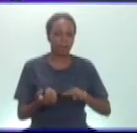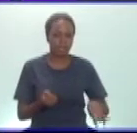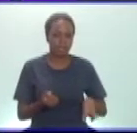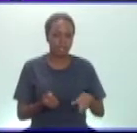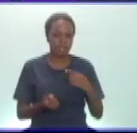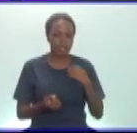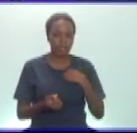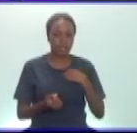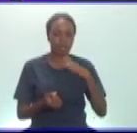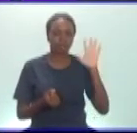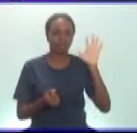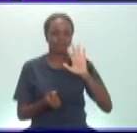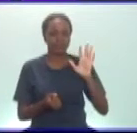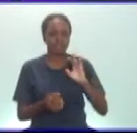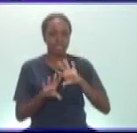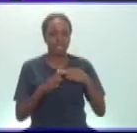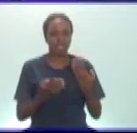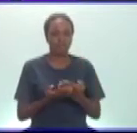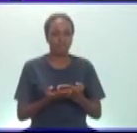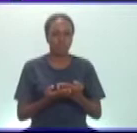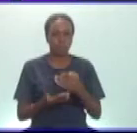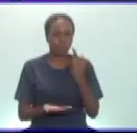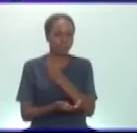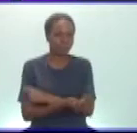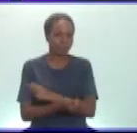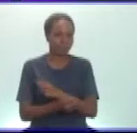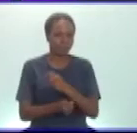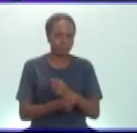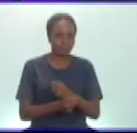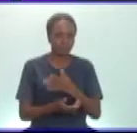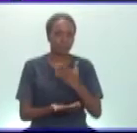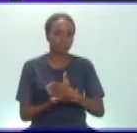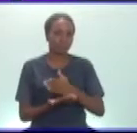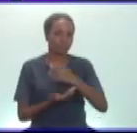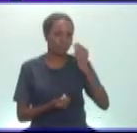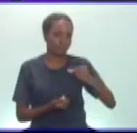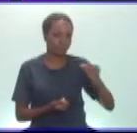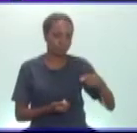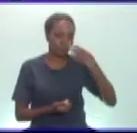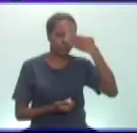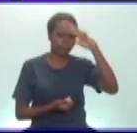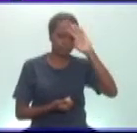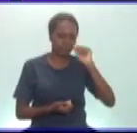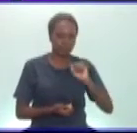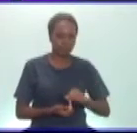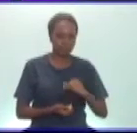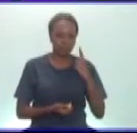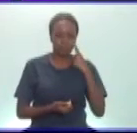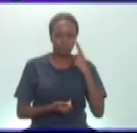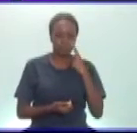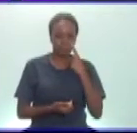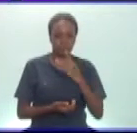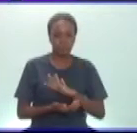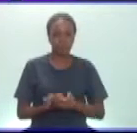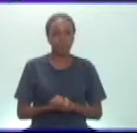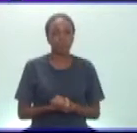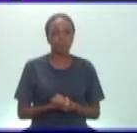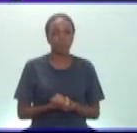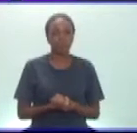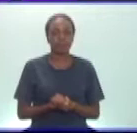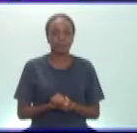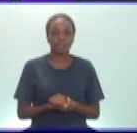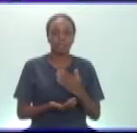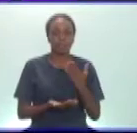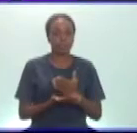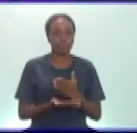saludo muy especial a todos los alumnos de Cuba y a los que me están mirando en este momento. Bueno, en la clase anterior hicimos